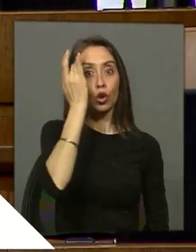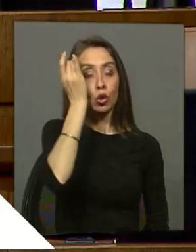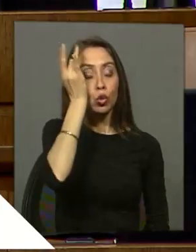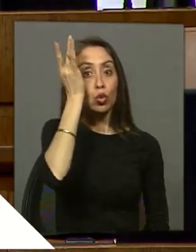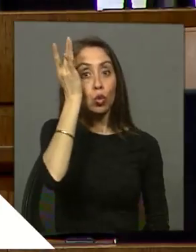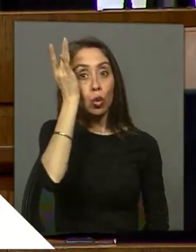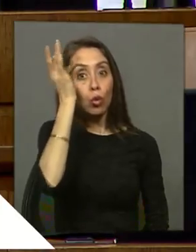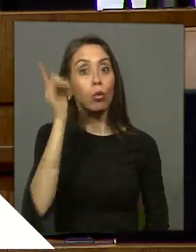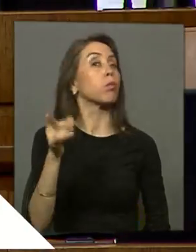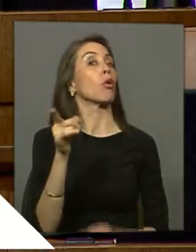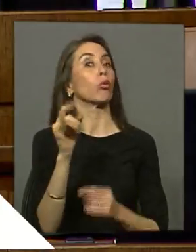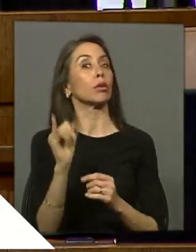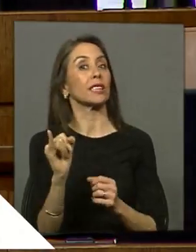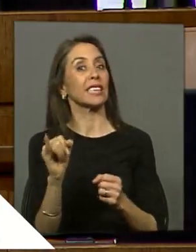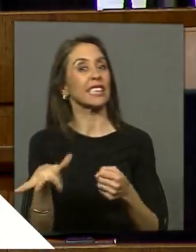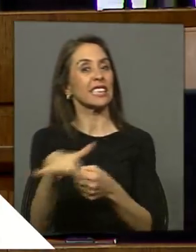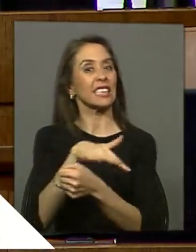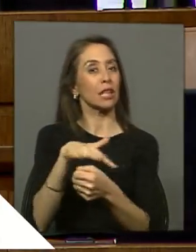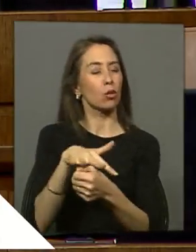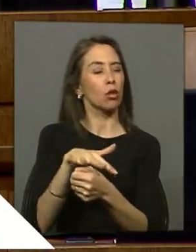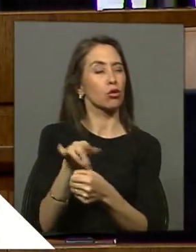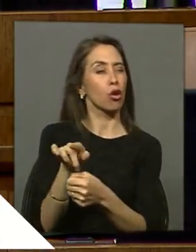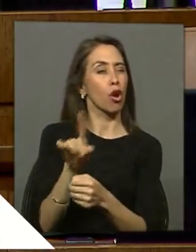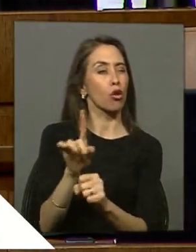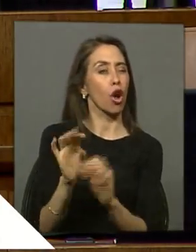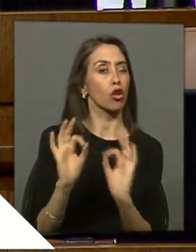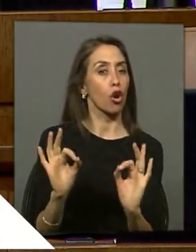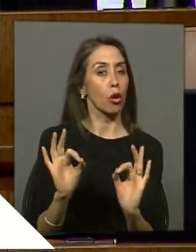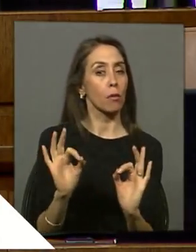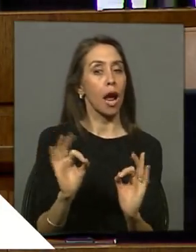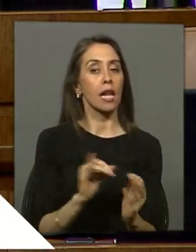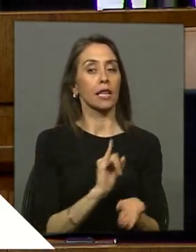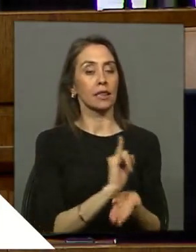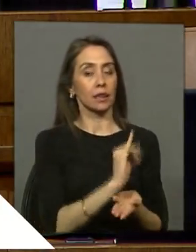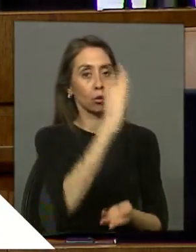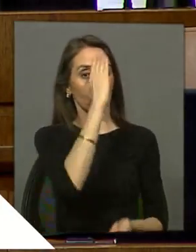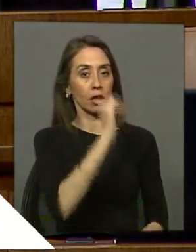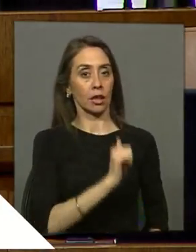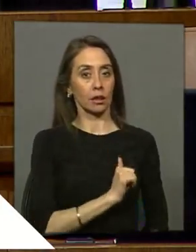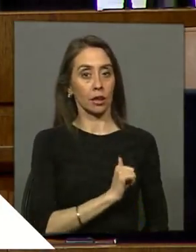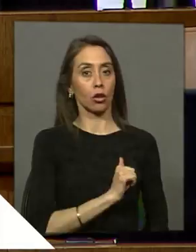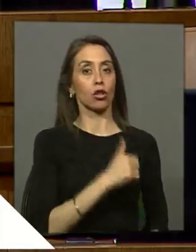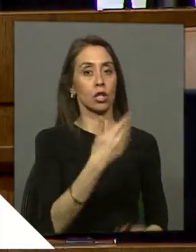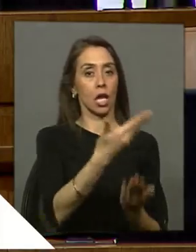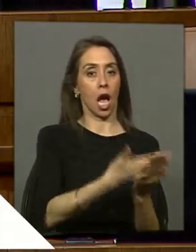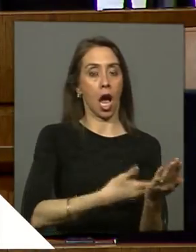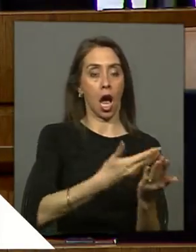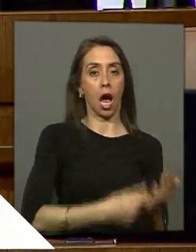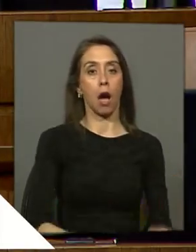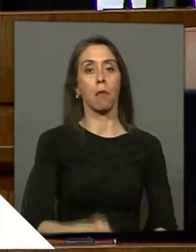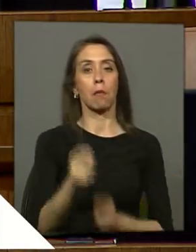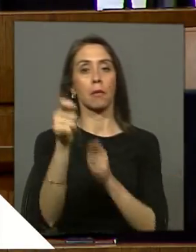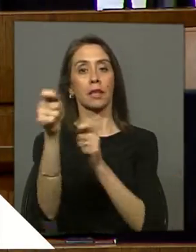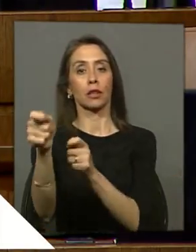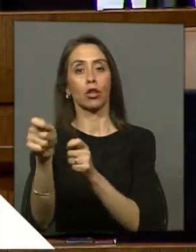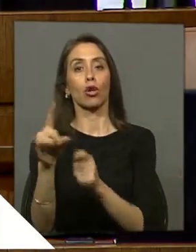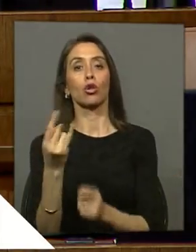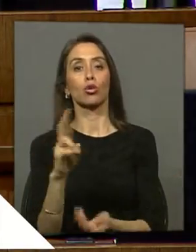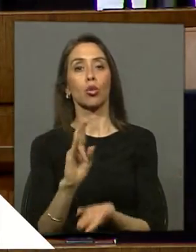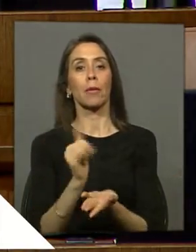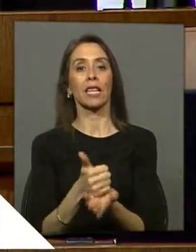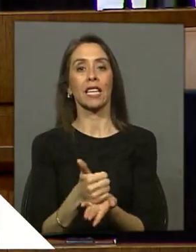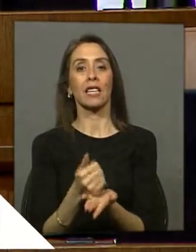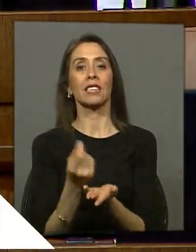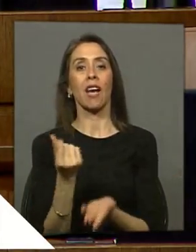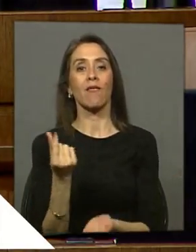pudieran ser anormales el ejército hizo presentaciones ante la superintendencia de